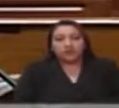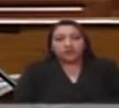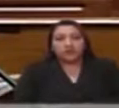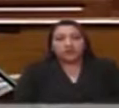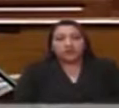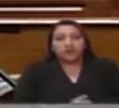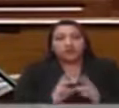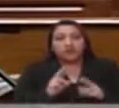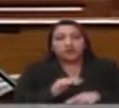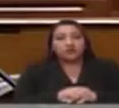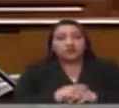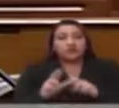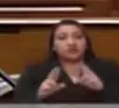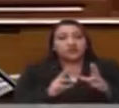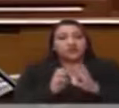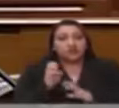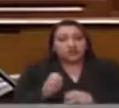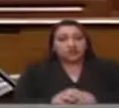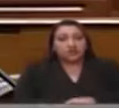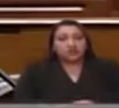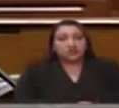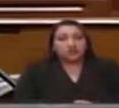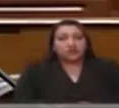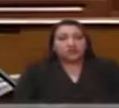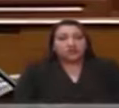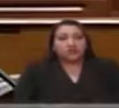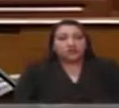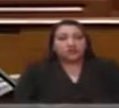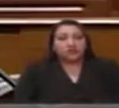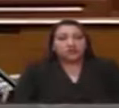Respuesta sobre los temas de relaciones exteriores. Primer ministerio.